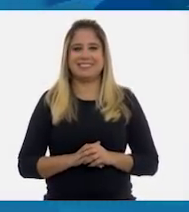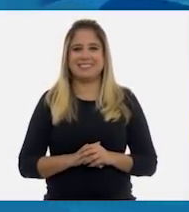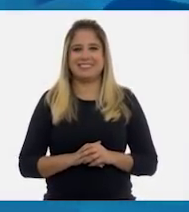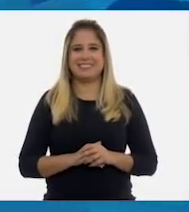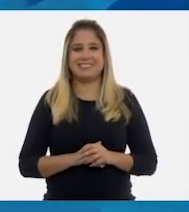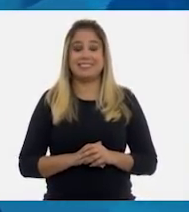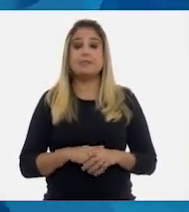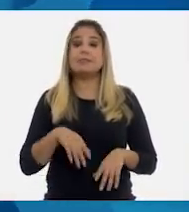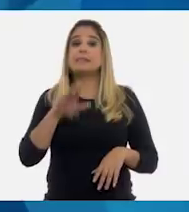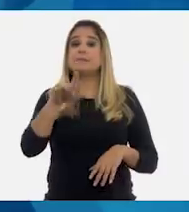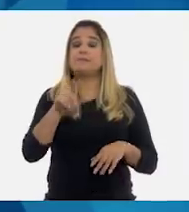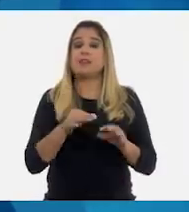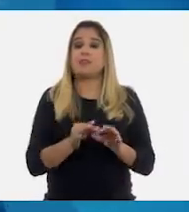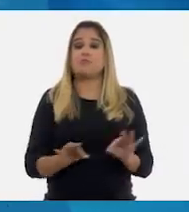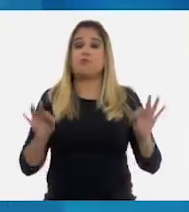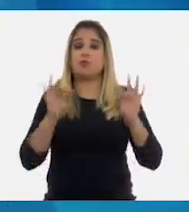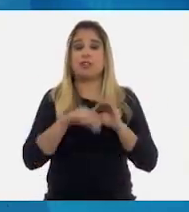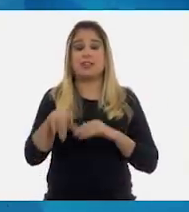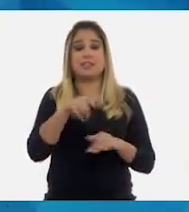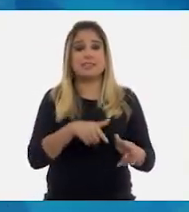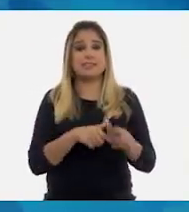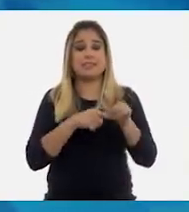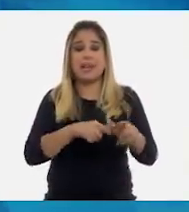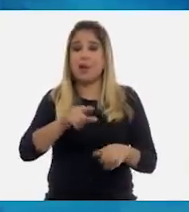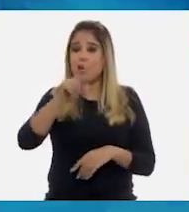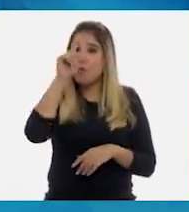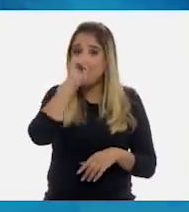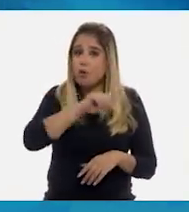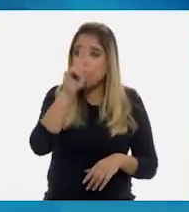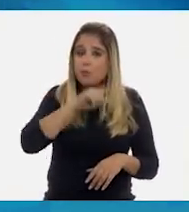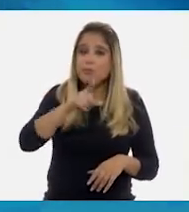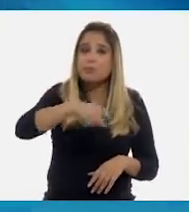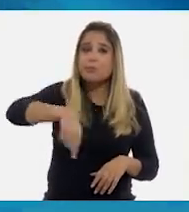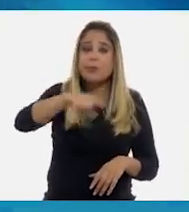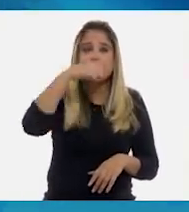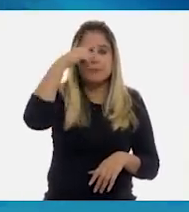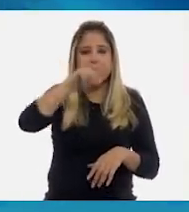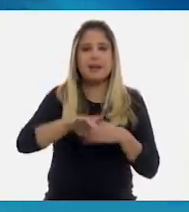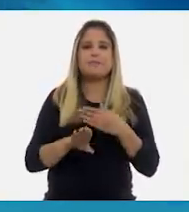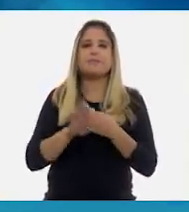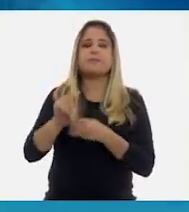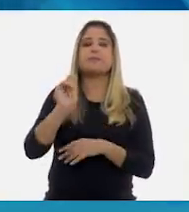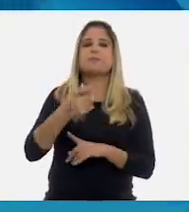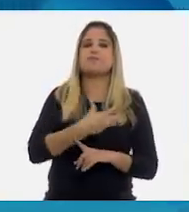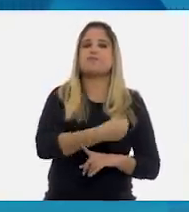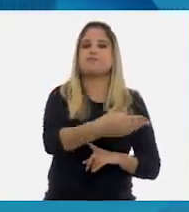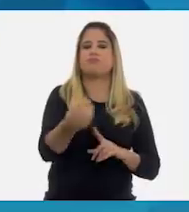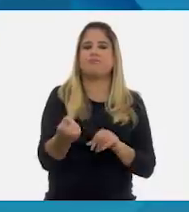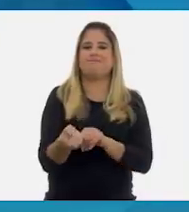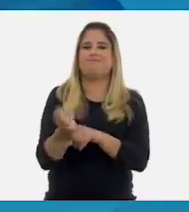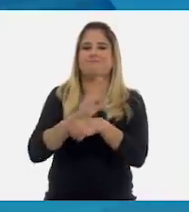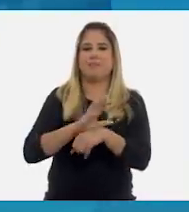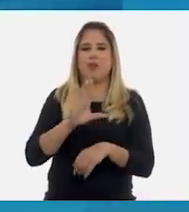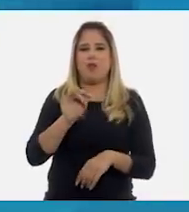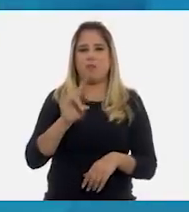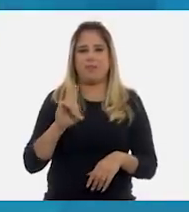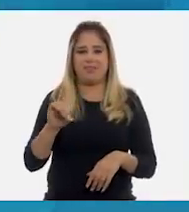Es muy importante continuar con las recomendaciones para evitar contagios de COVID.